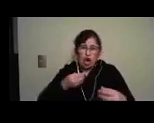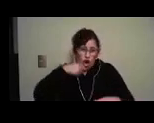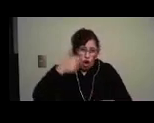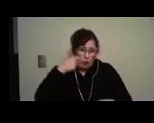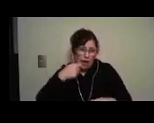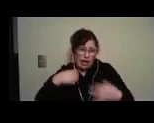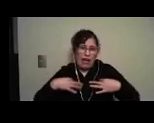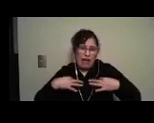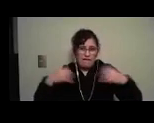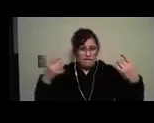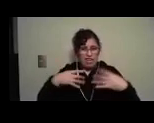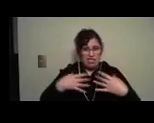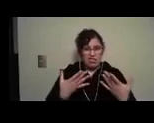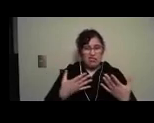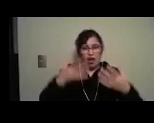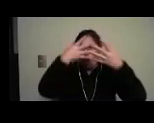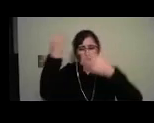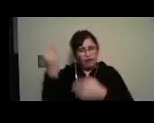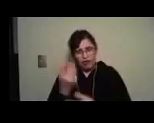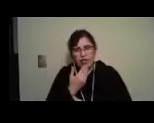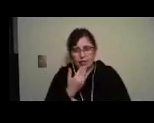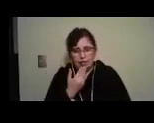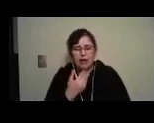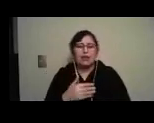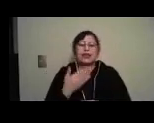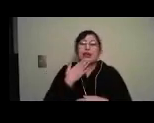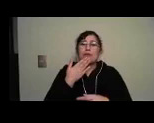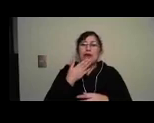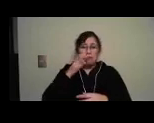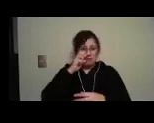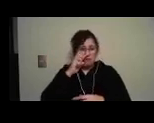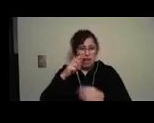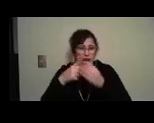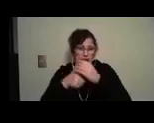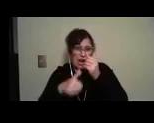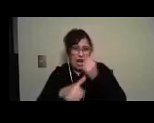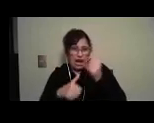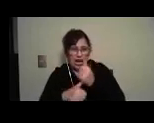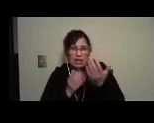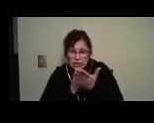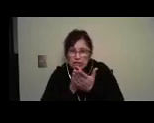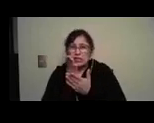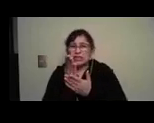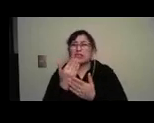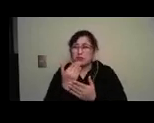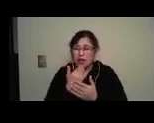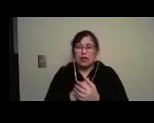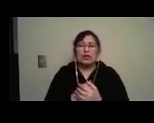mayor dificultad. Comienza a aparecer dificultad para el control de esfínter también, disfagia, dificultad para ingerir